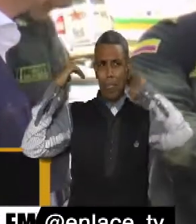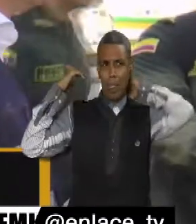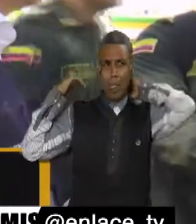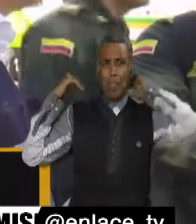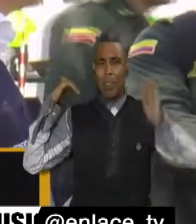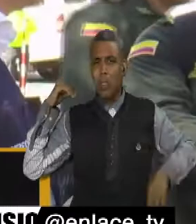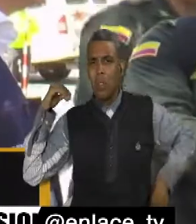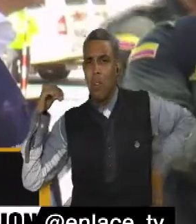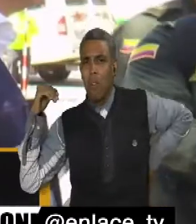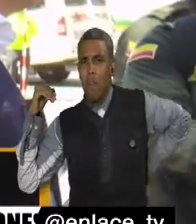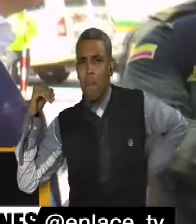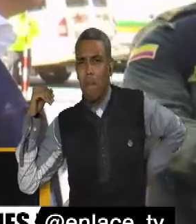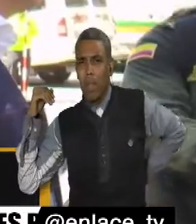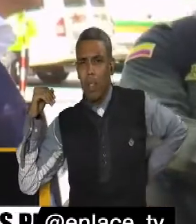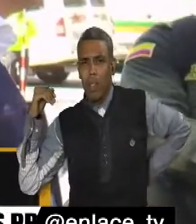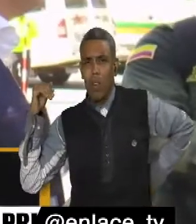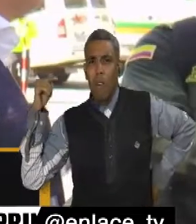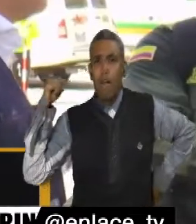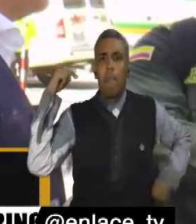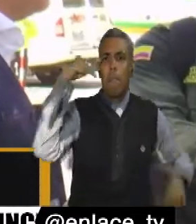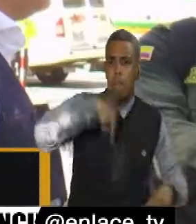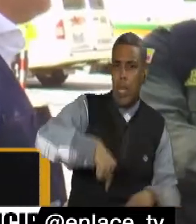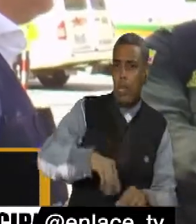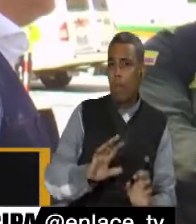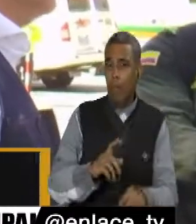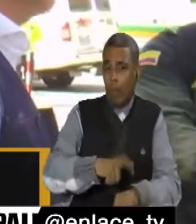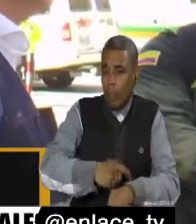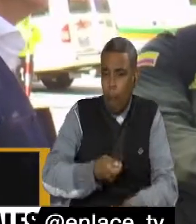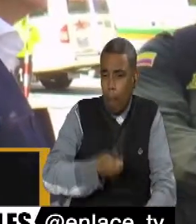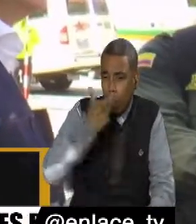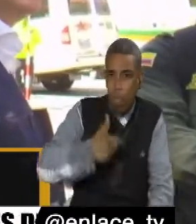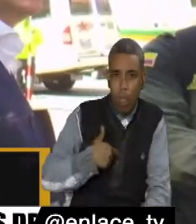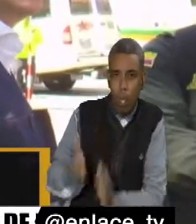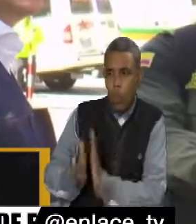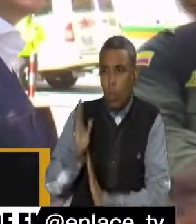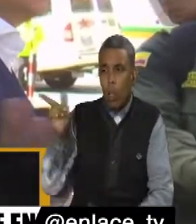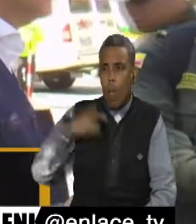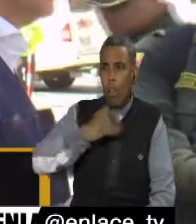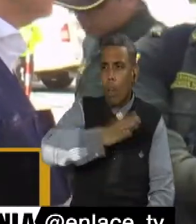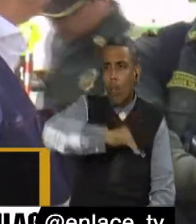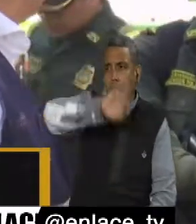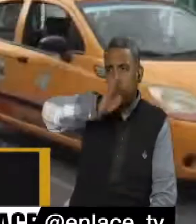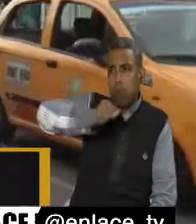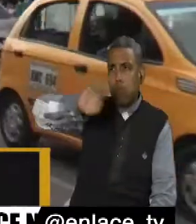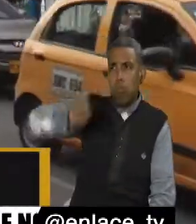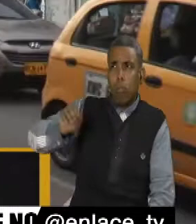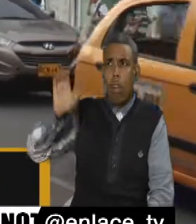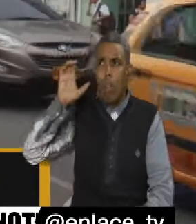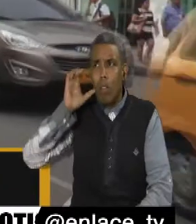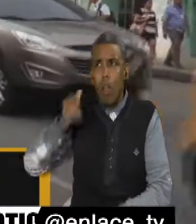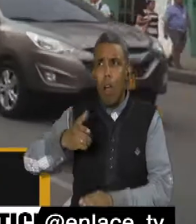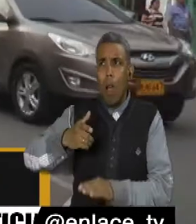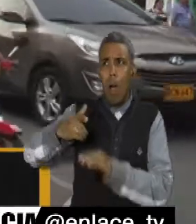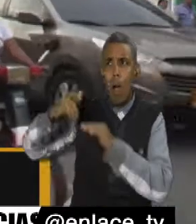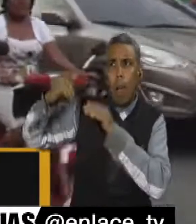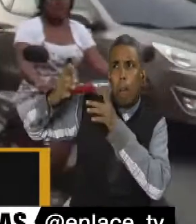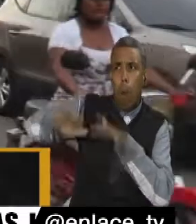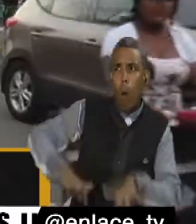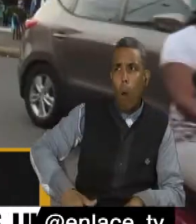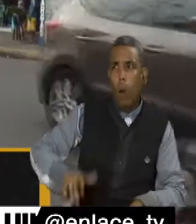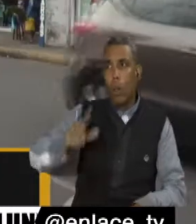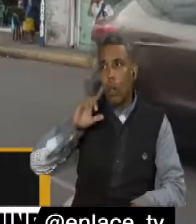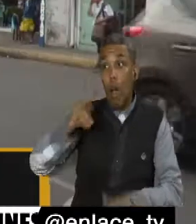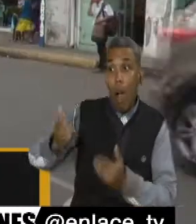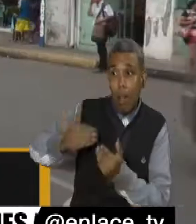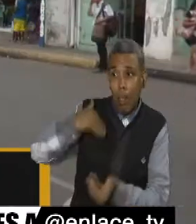demorarme un poquito más, pero así como ingresé, salí porque hubo un derrumbe en Antioquia y me tocó salir muy rápidamente. El oficial agradeció el afecto